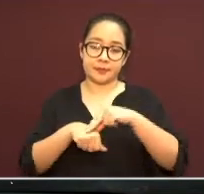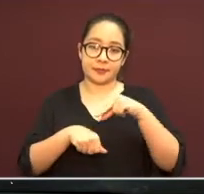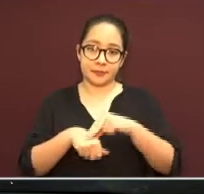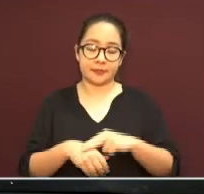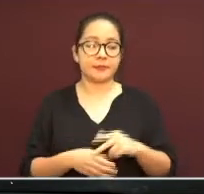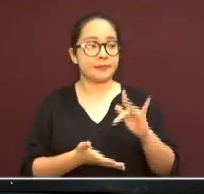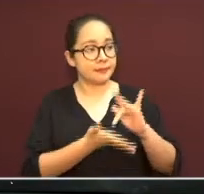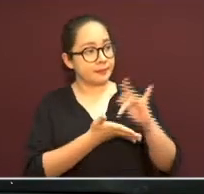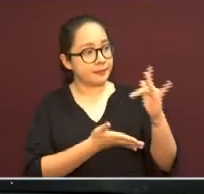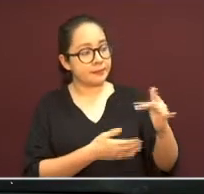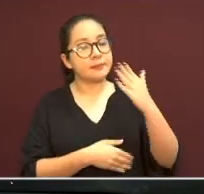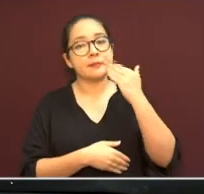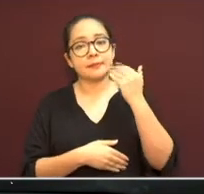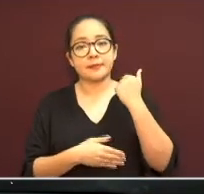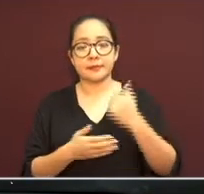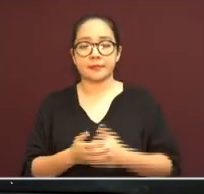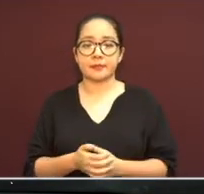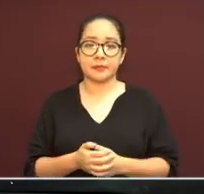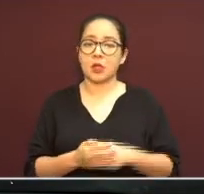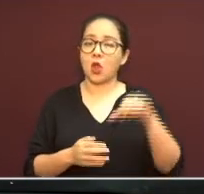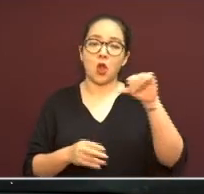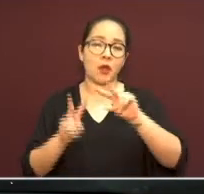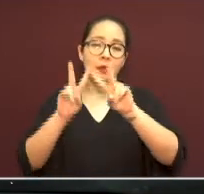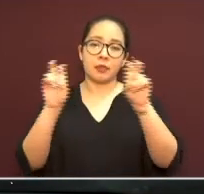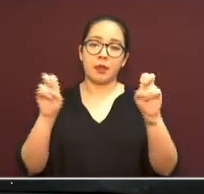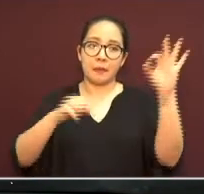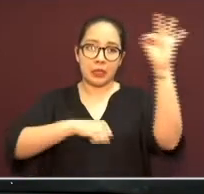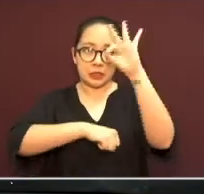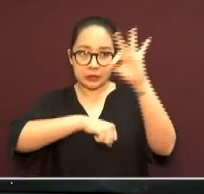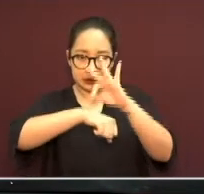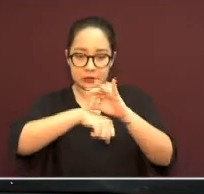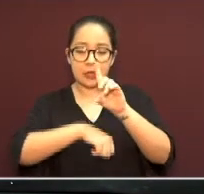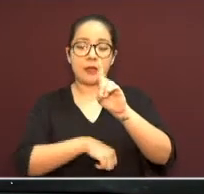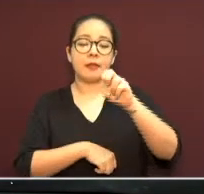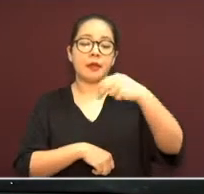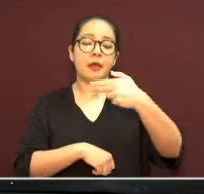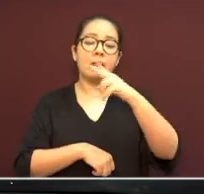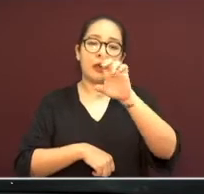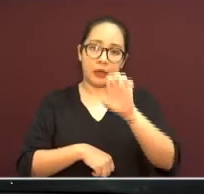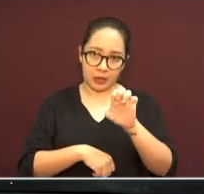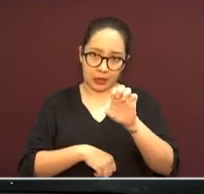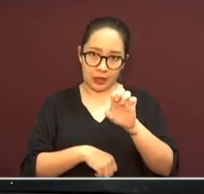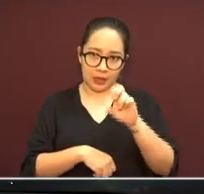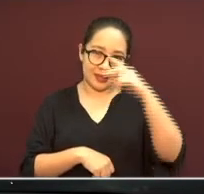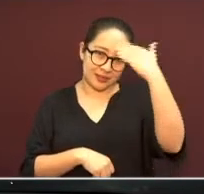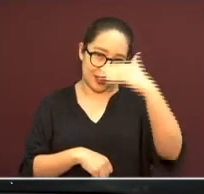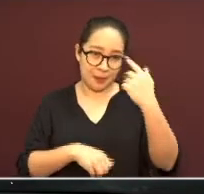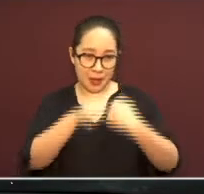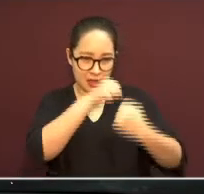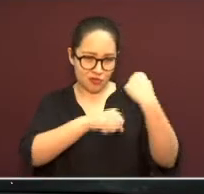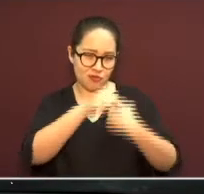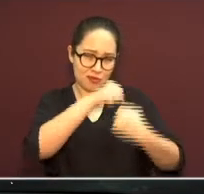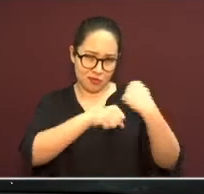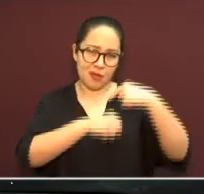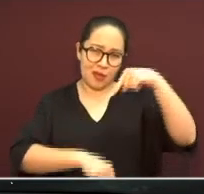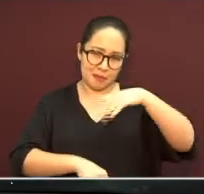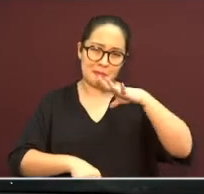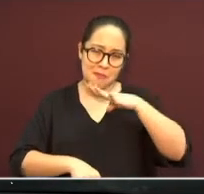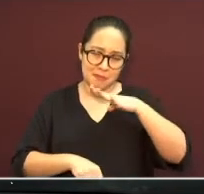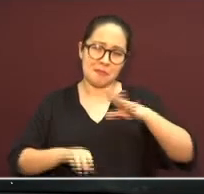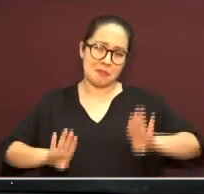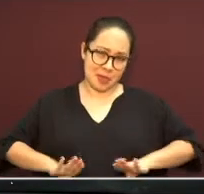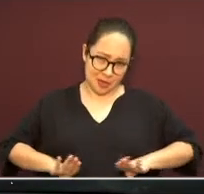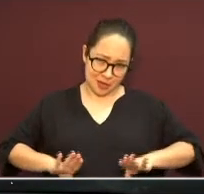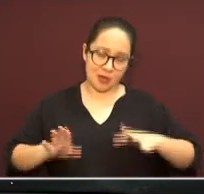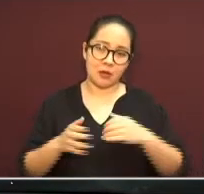vamos a hablar del dengue que es un virus que lleva ya años en nuestro territorio no es nuevo como el sars cap 2 sin embargo las